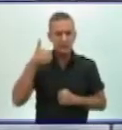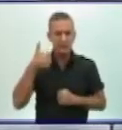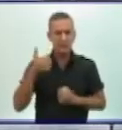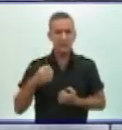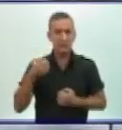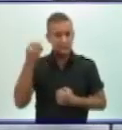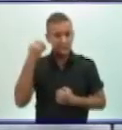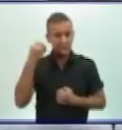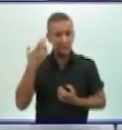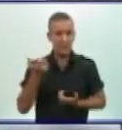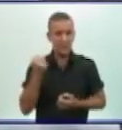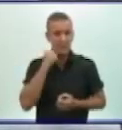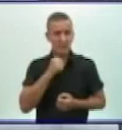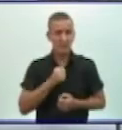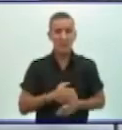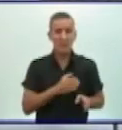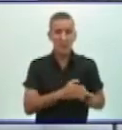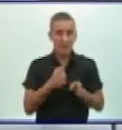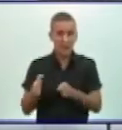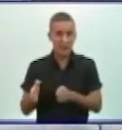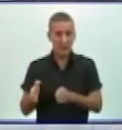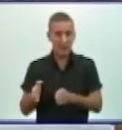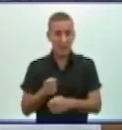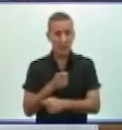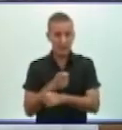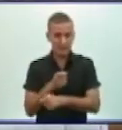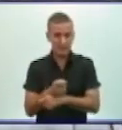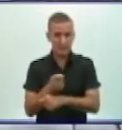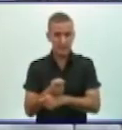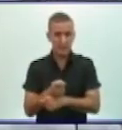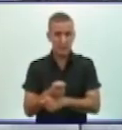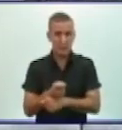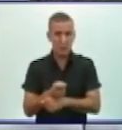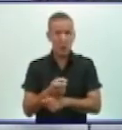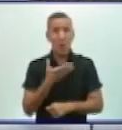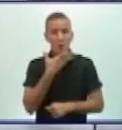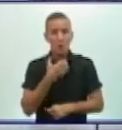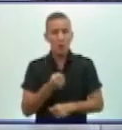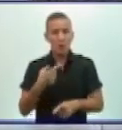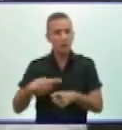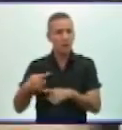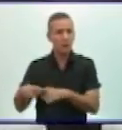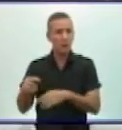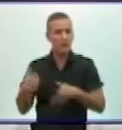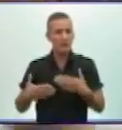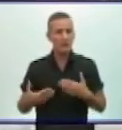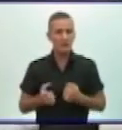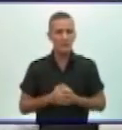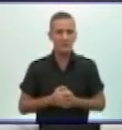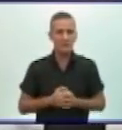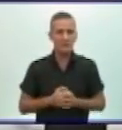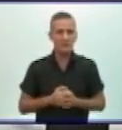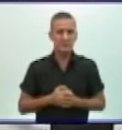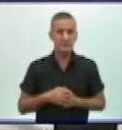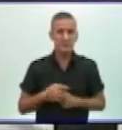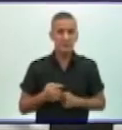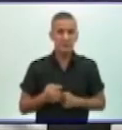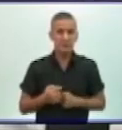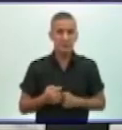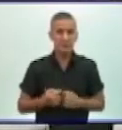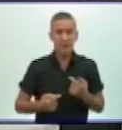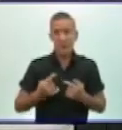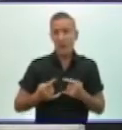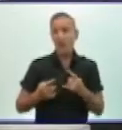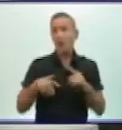además de la parte académica también nos gustan las actividades extraescolares, ¿no? En el caso de ustedes, ¿cuáles son las que prefieren? Yo, profe, mire, hacemos